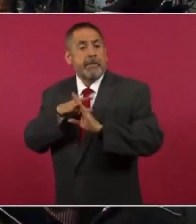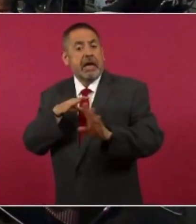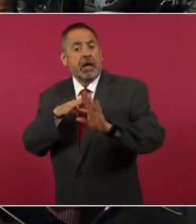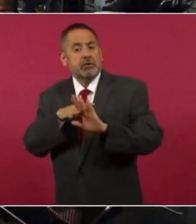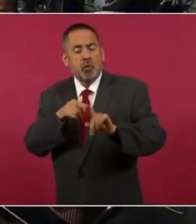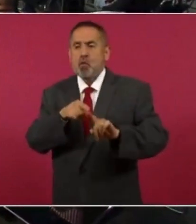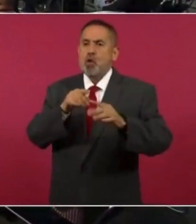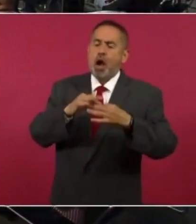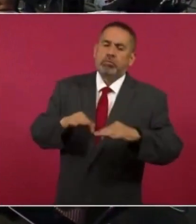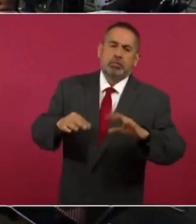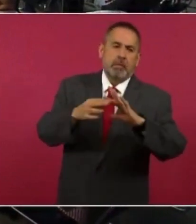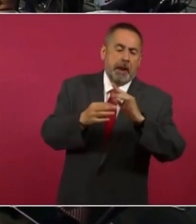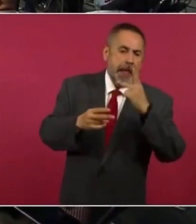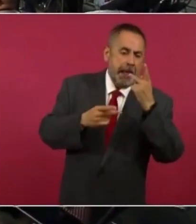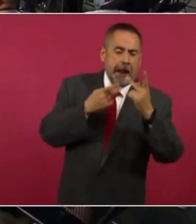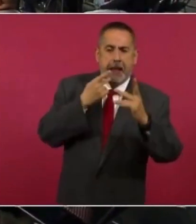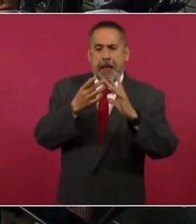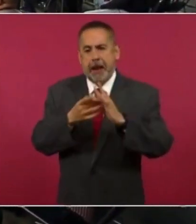y